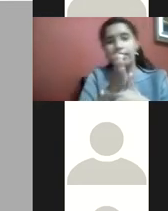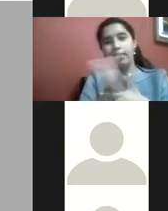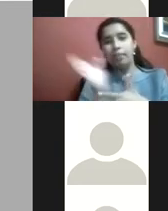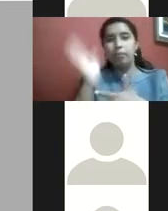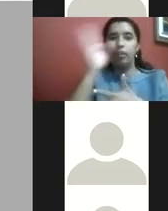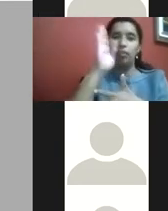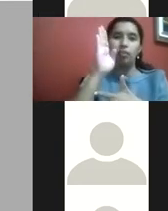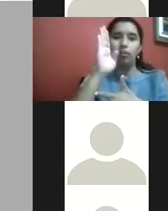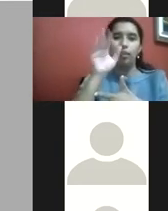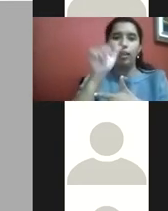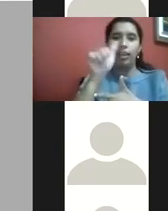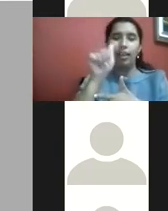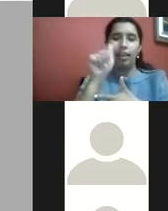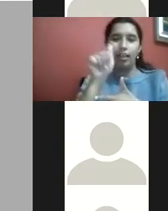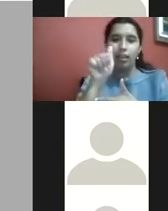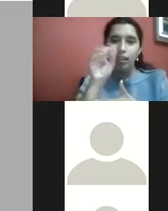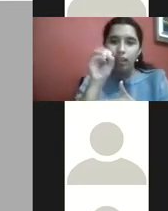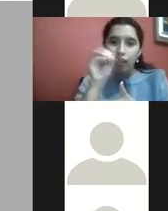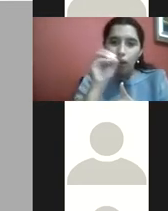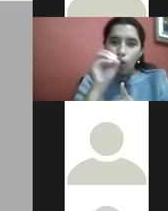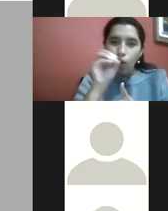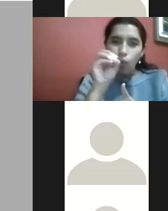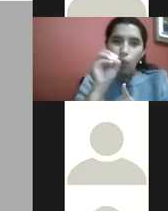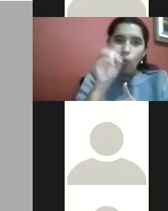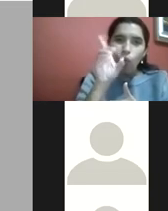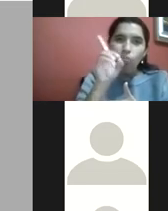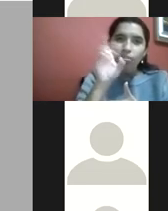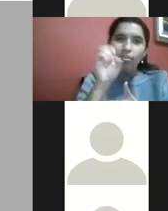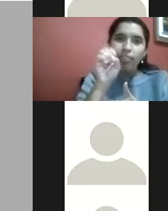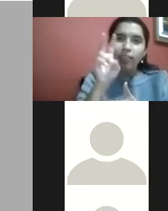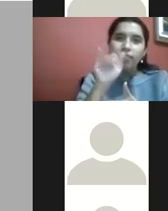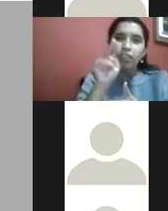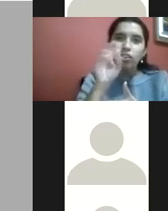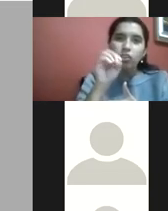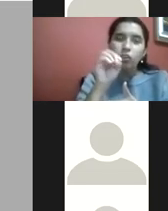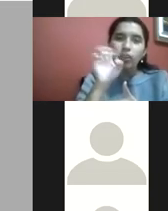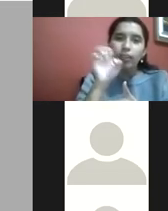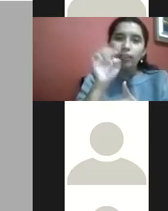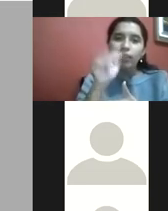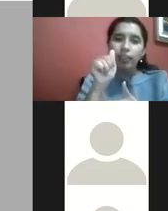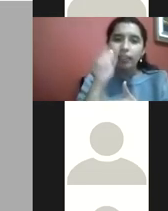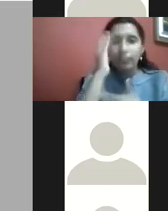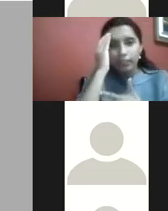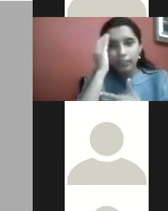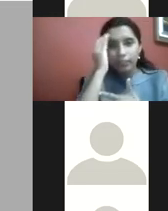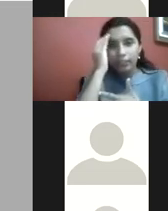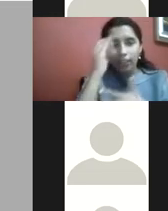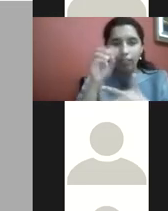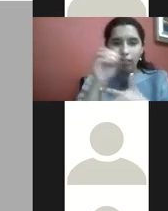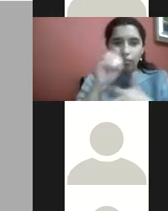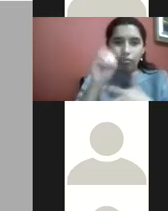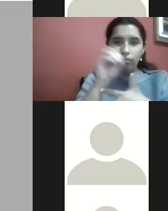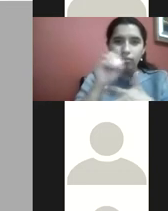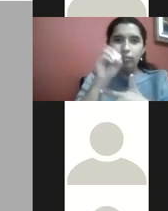la población desviación estándar conocida. Entonces, este es un valor conocido, es la desviación estándar.